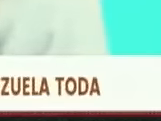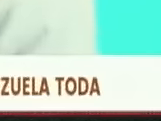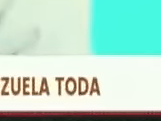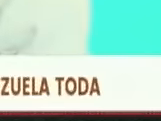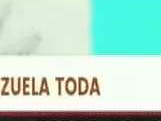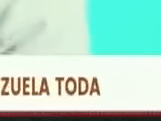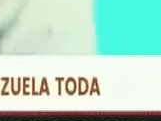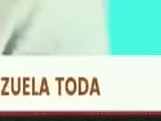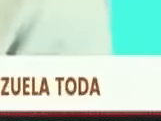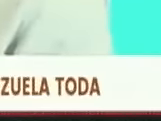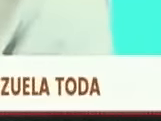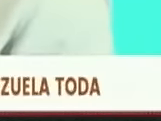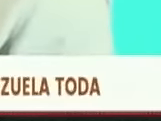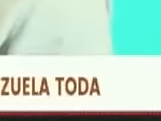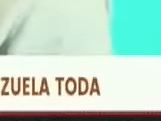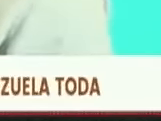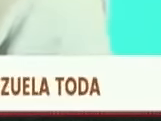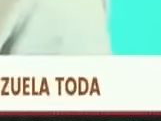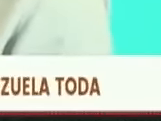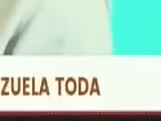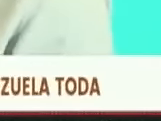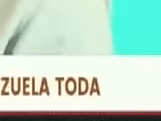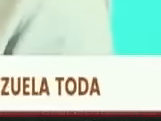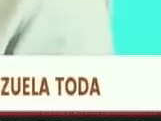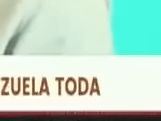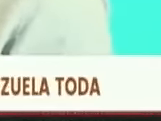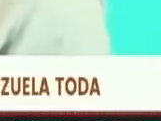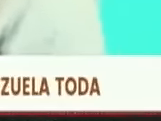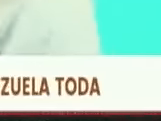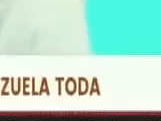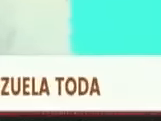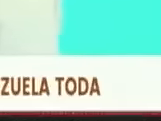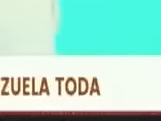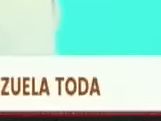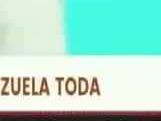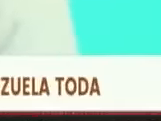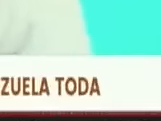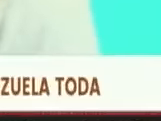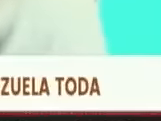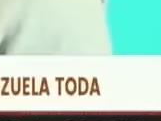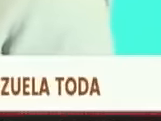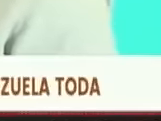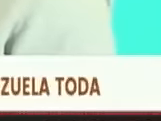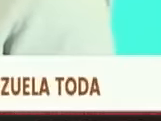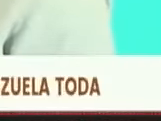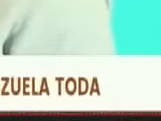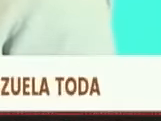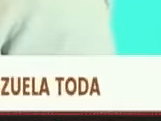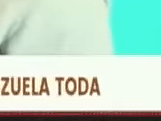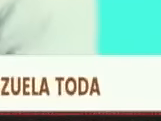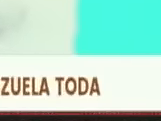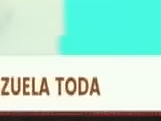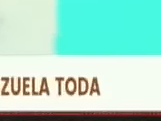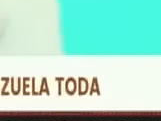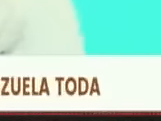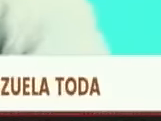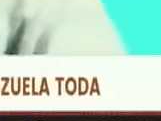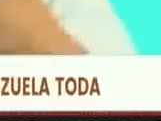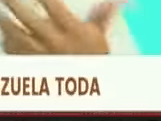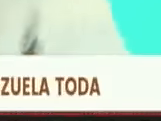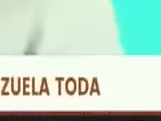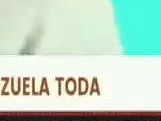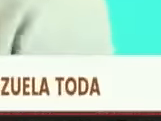así y no solamente tiene que ser así sobre la guayana esquiba es que hay temas en los que tenemos que ponernos de acuerdo los temas